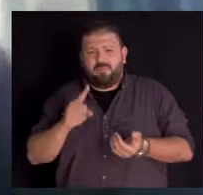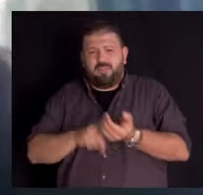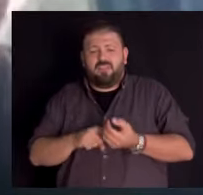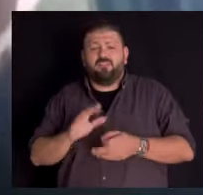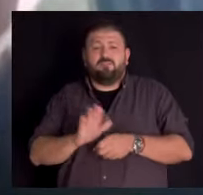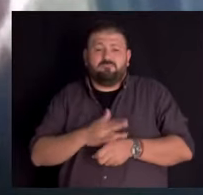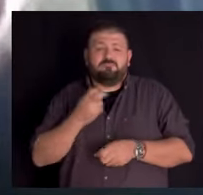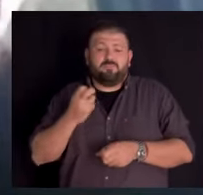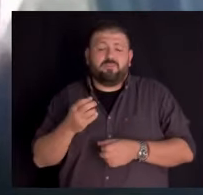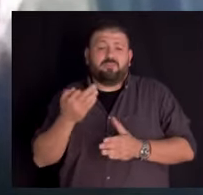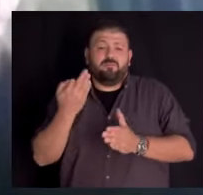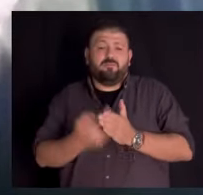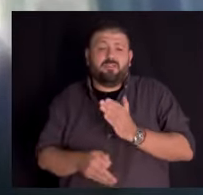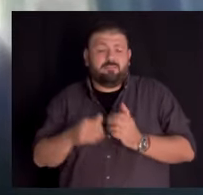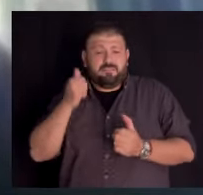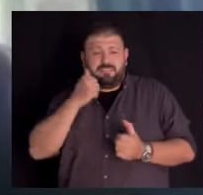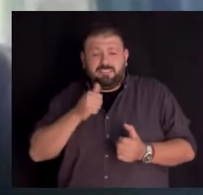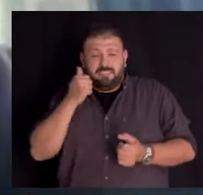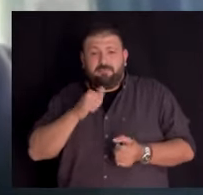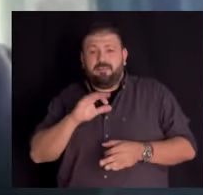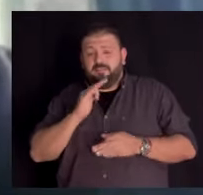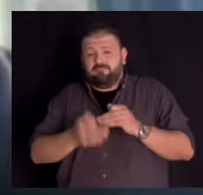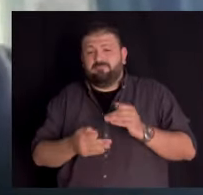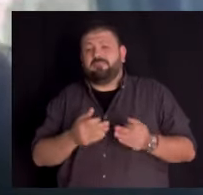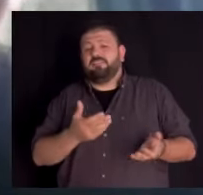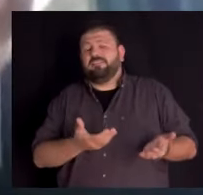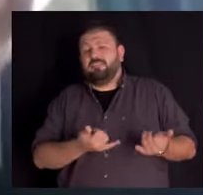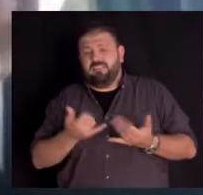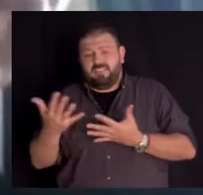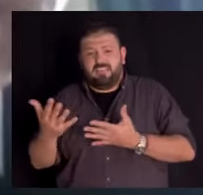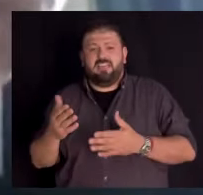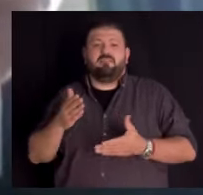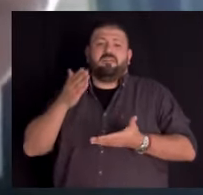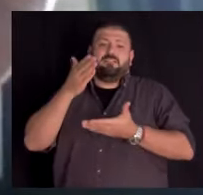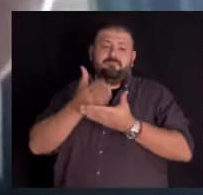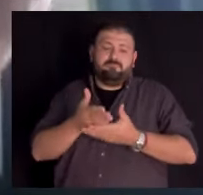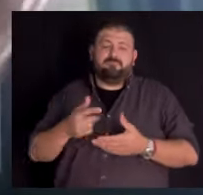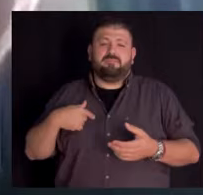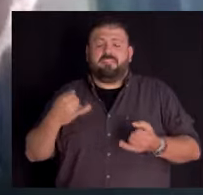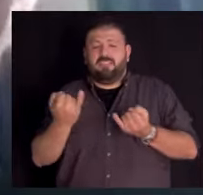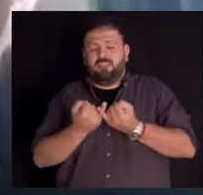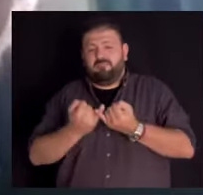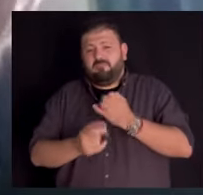y finalmente algunos que los lleva a la neuropatía o a la insuficiencia renal.